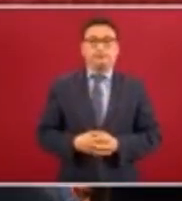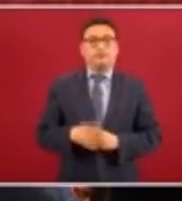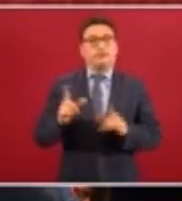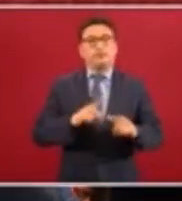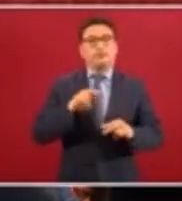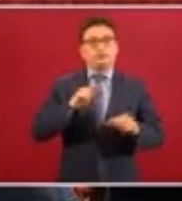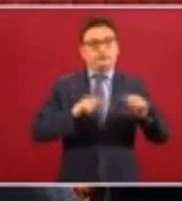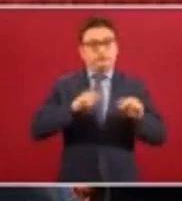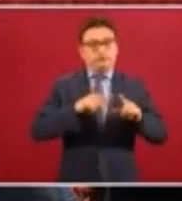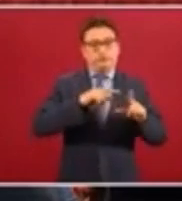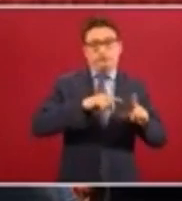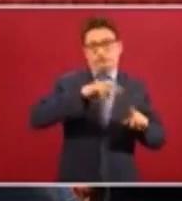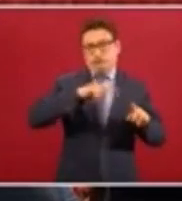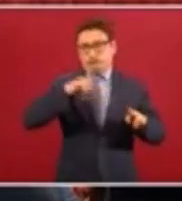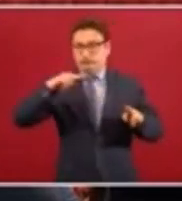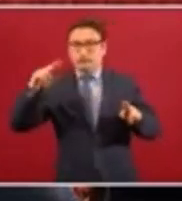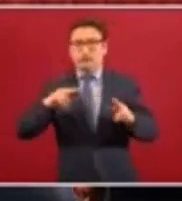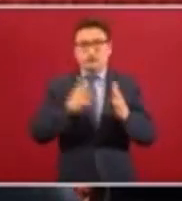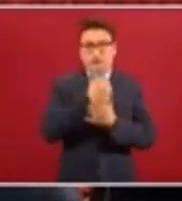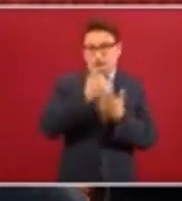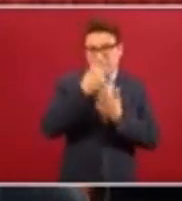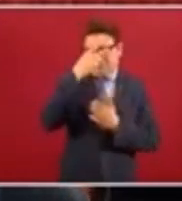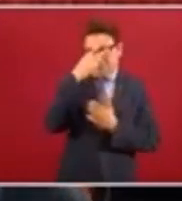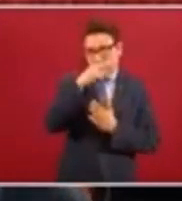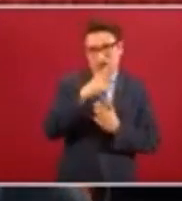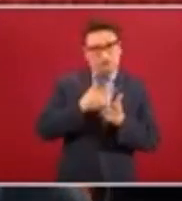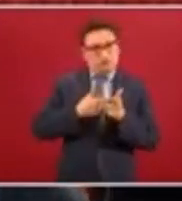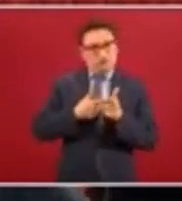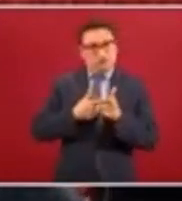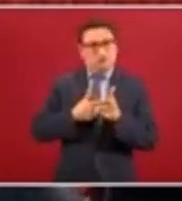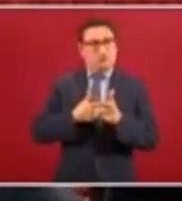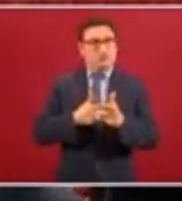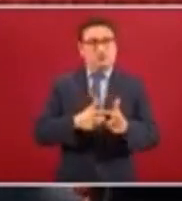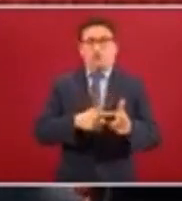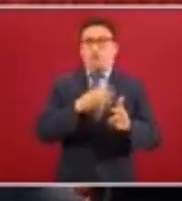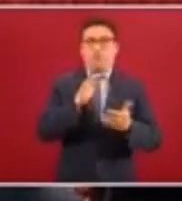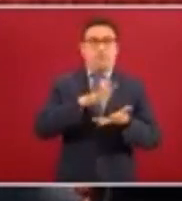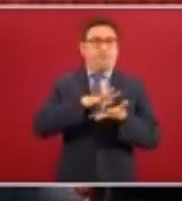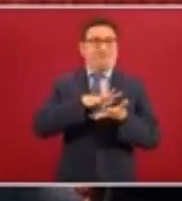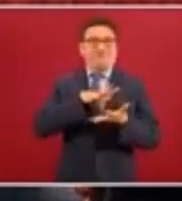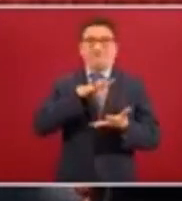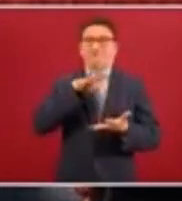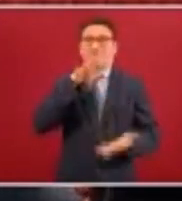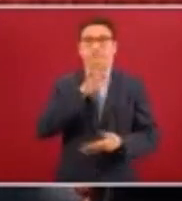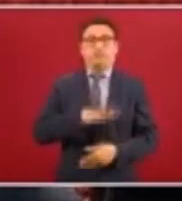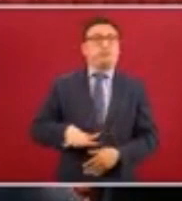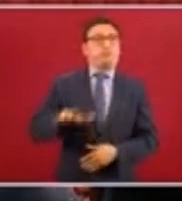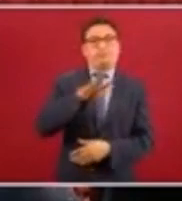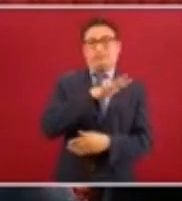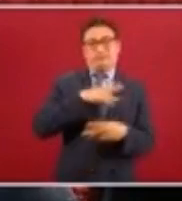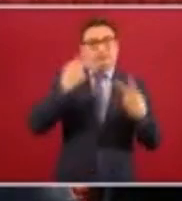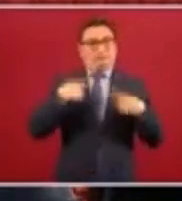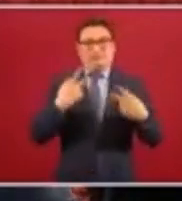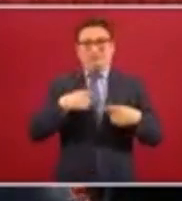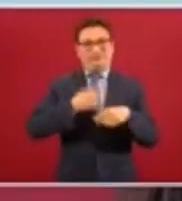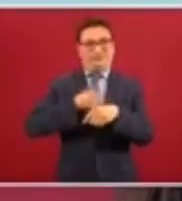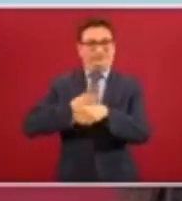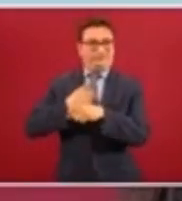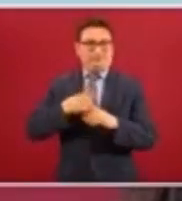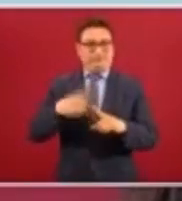Aquí se ve la distribución. La Ciudad de México sigue y muy probablemente seguirá siendo la zona donde existe la mayor cantidad de